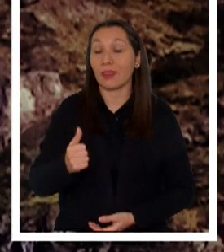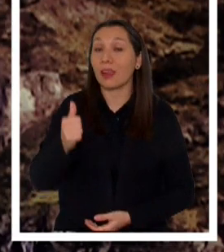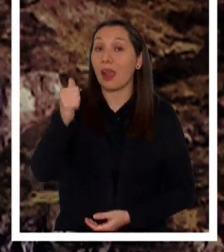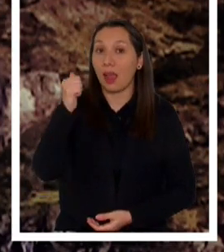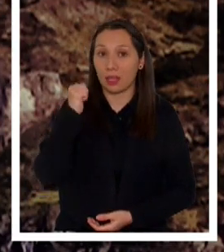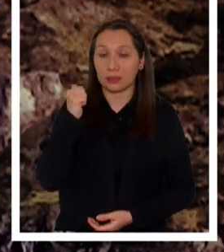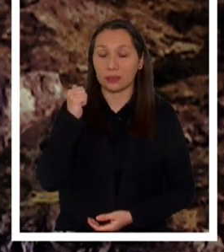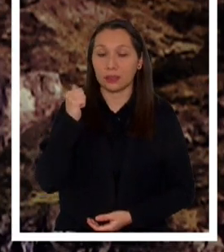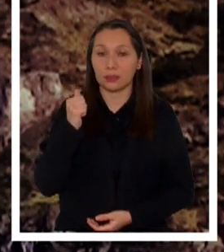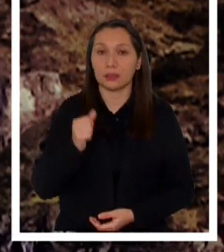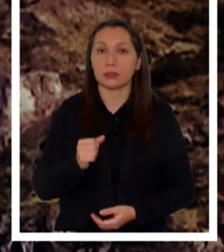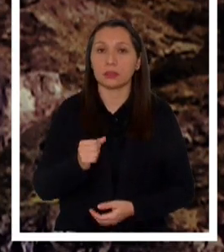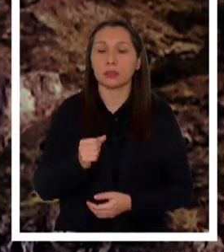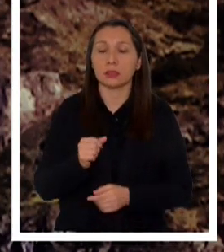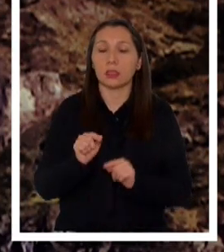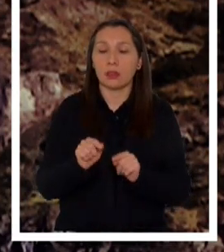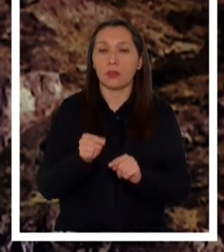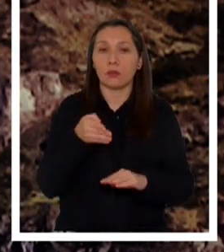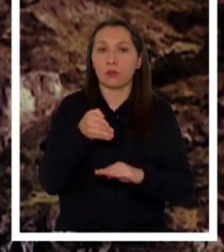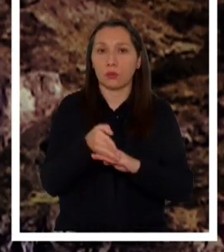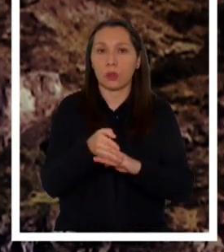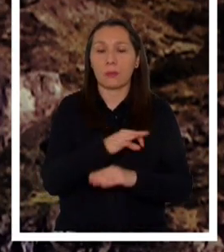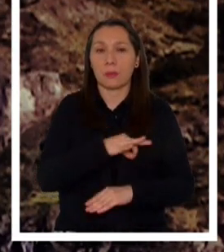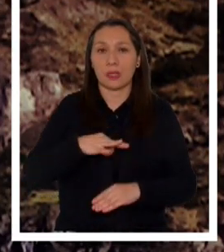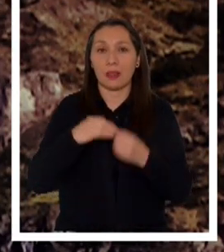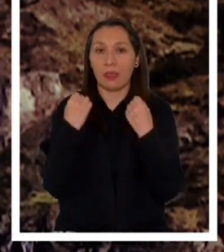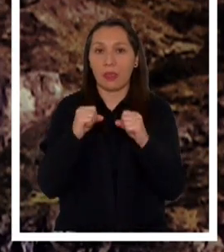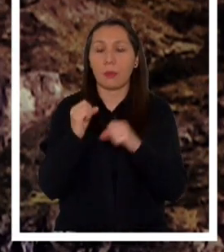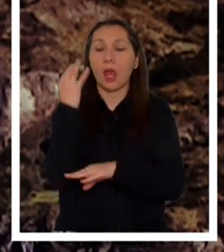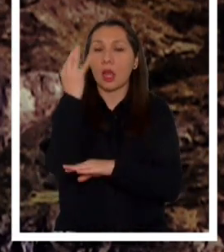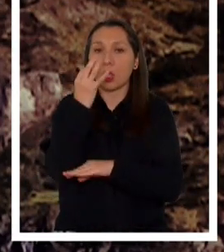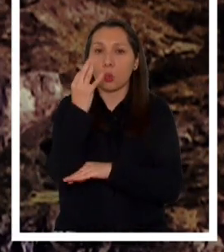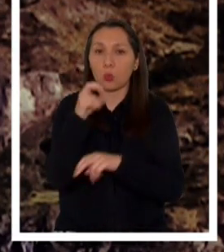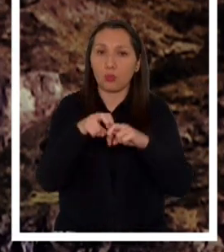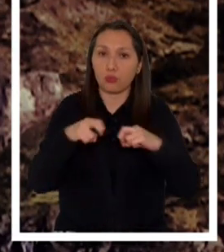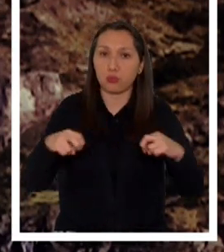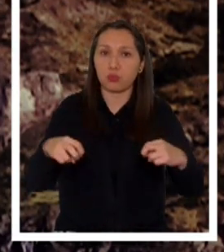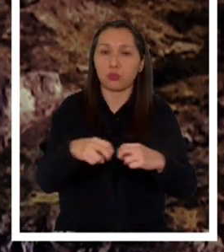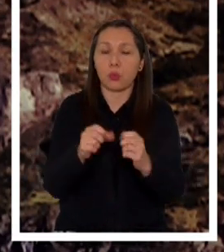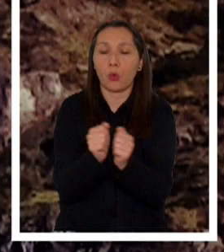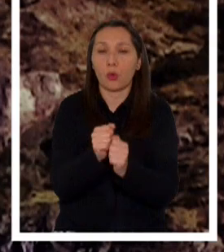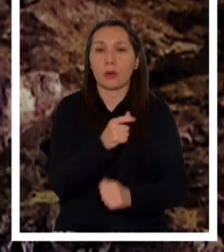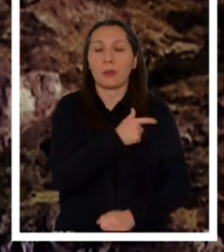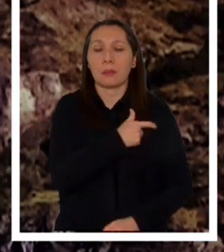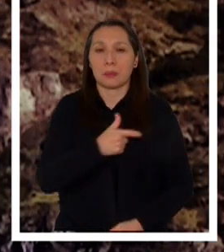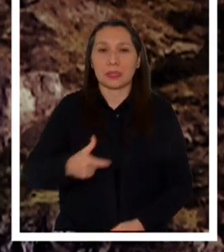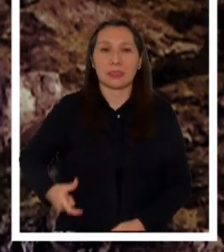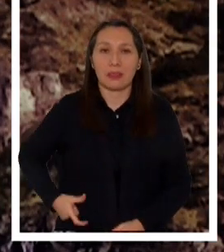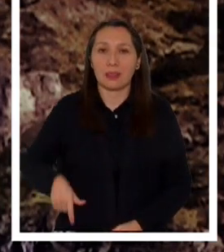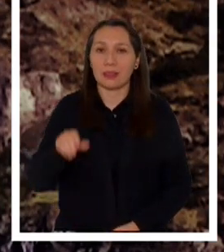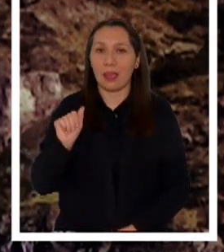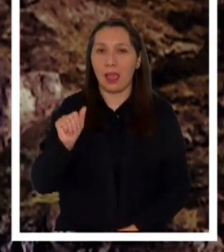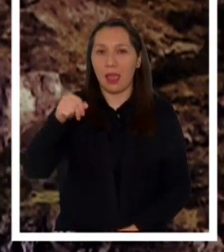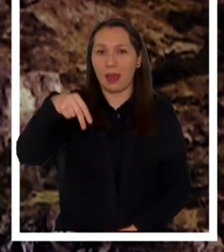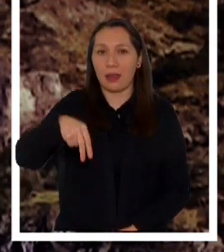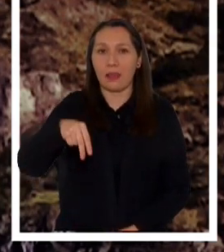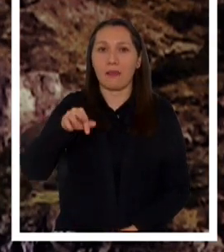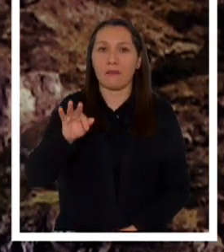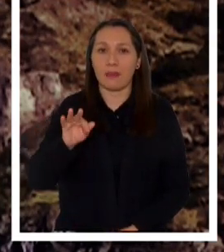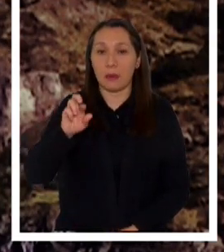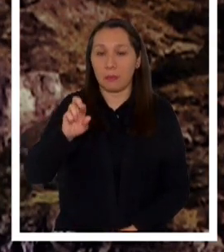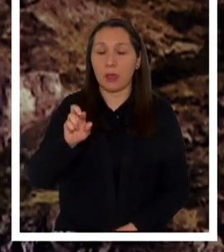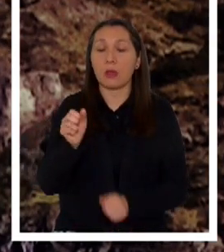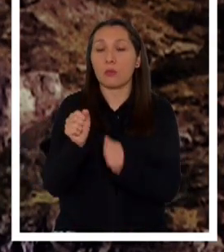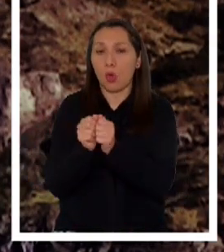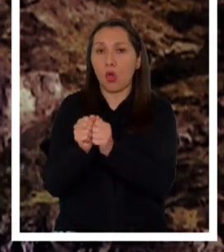día de ayer tuvimos en el Ministerio del deporte una reunión con el presidente de la nfp y parte